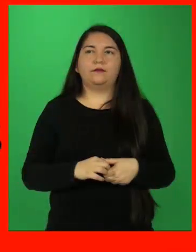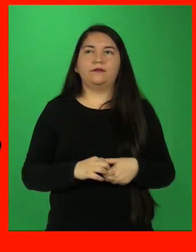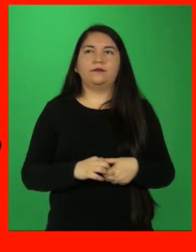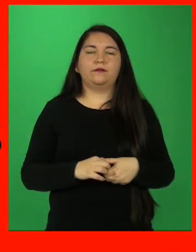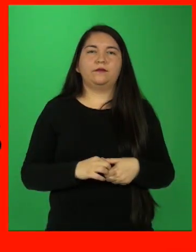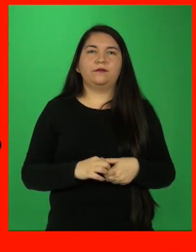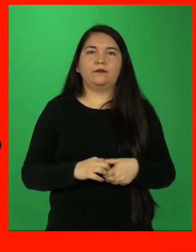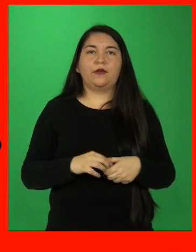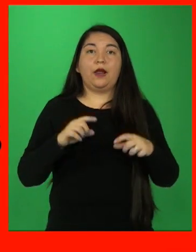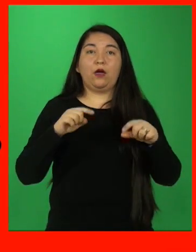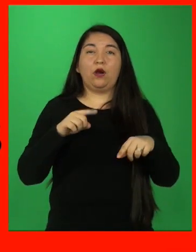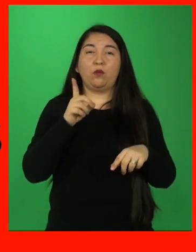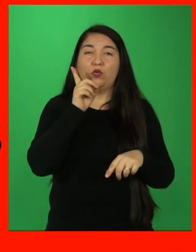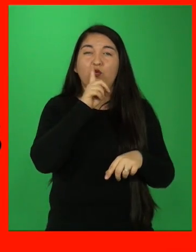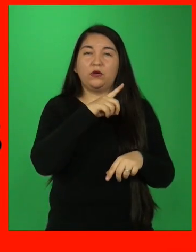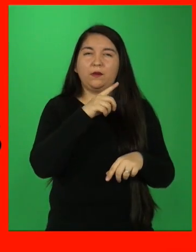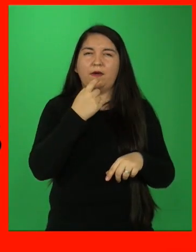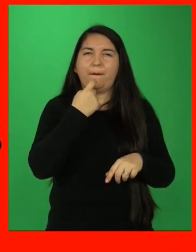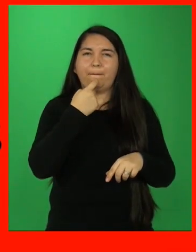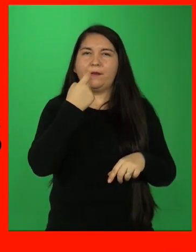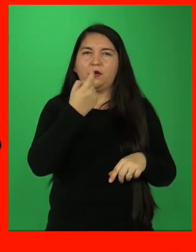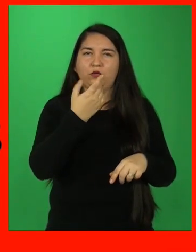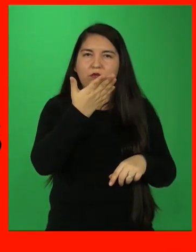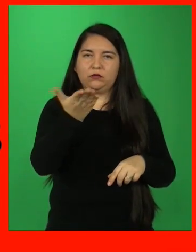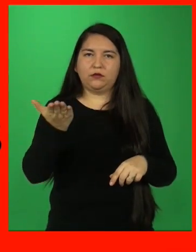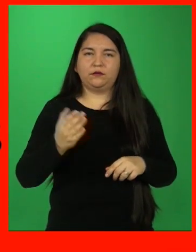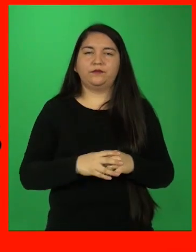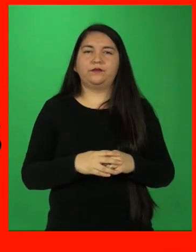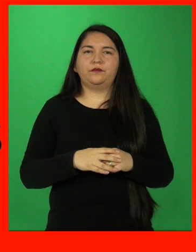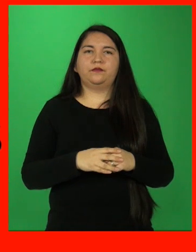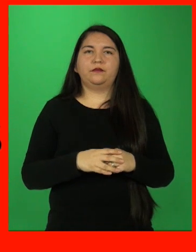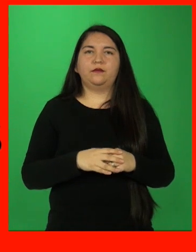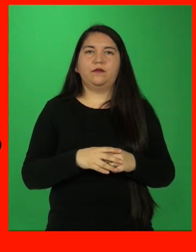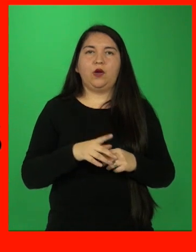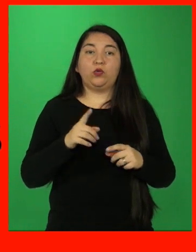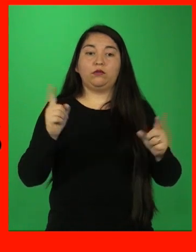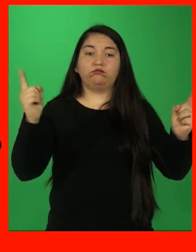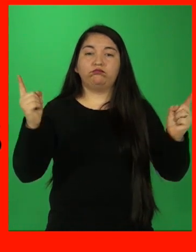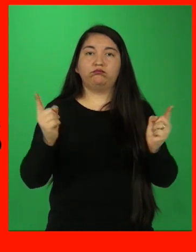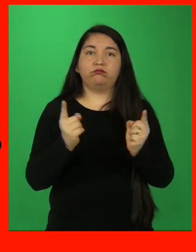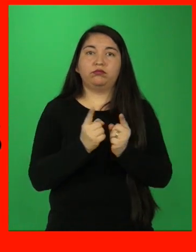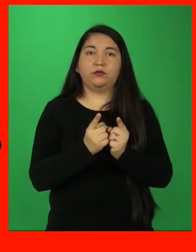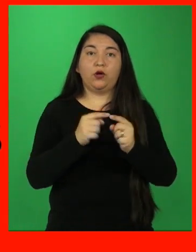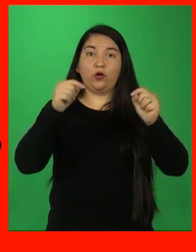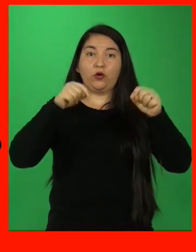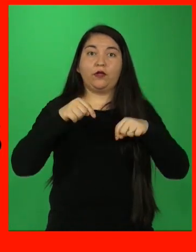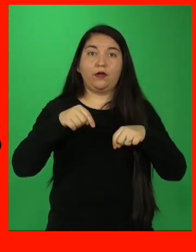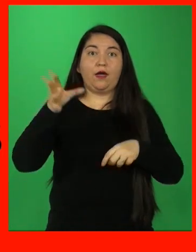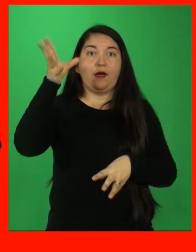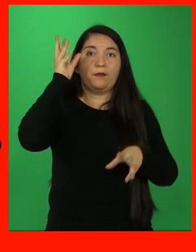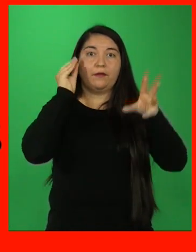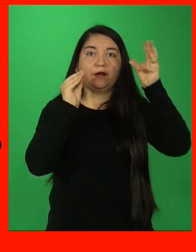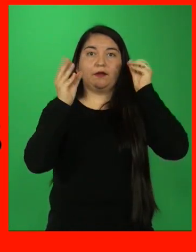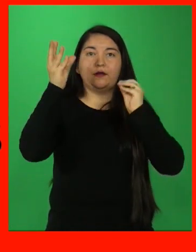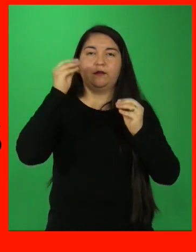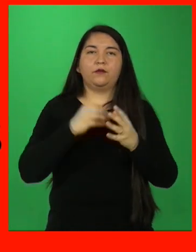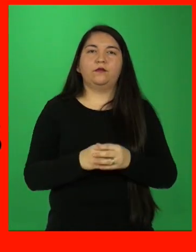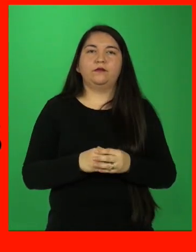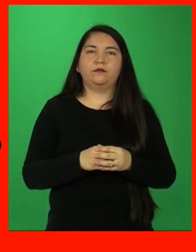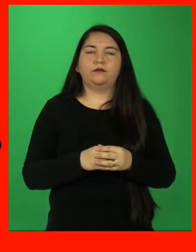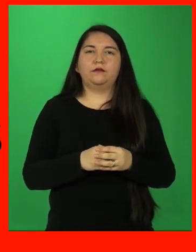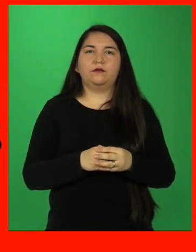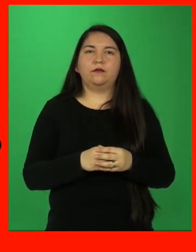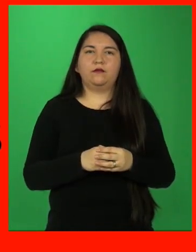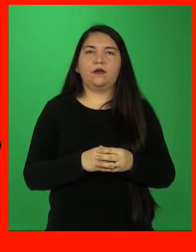Ahora, finalmente, les quiero hacer una pregunta, para que vayamos resumiendo todo esto que aprendimos hoy. ¿Será